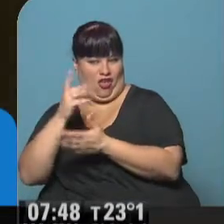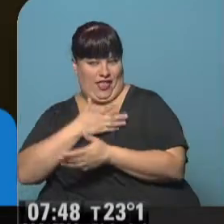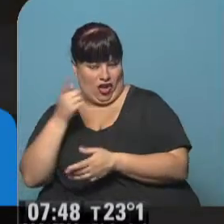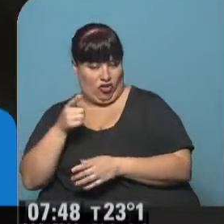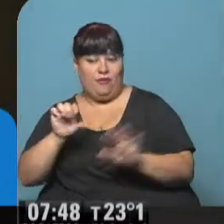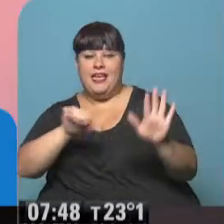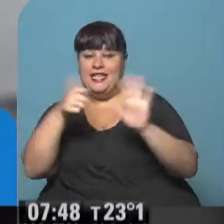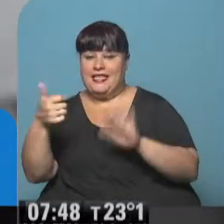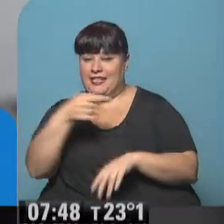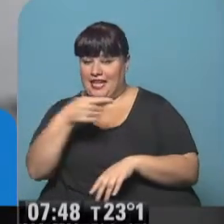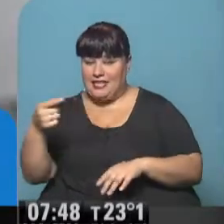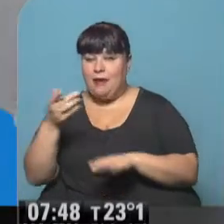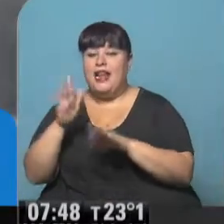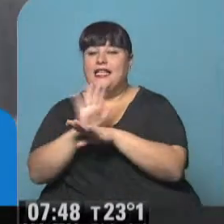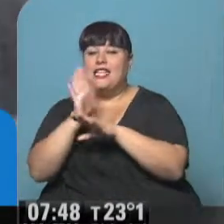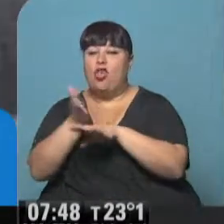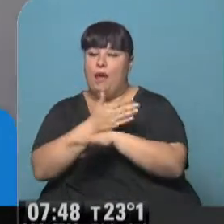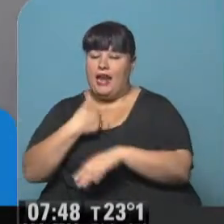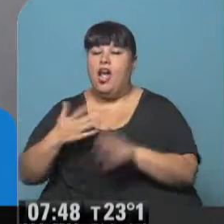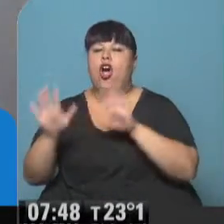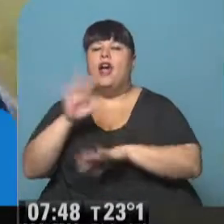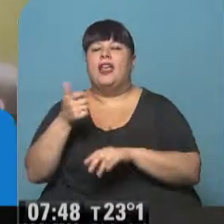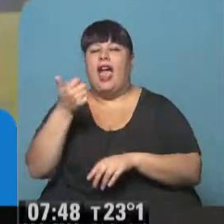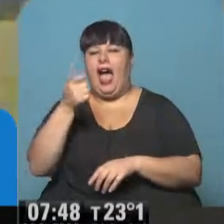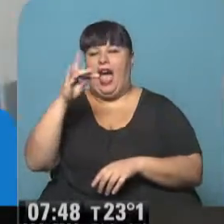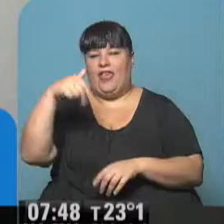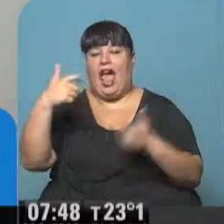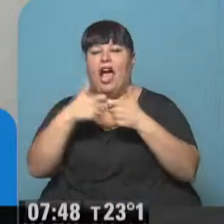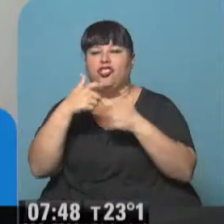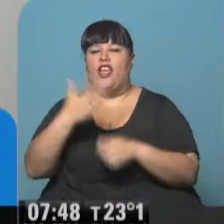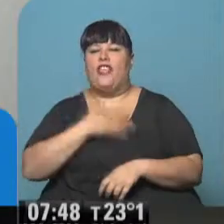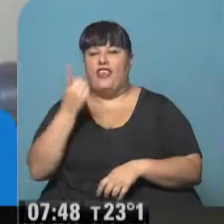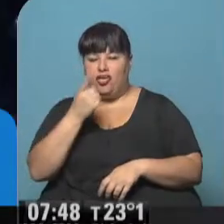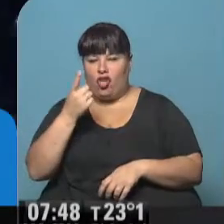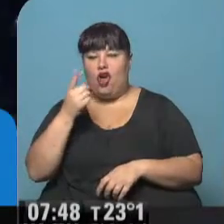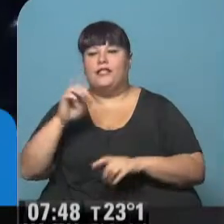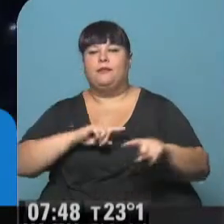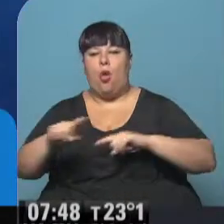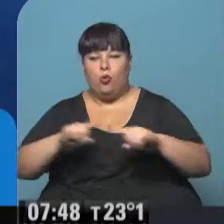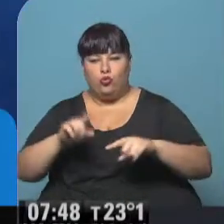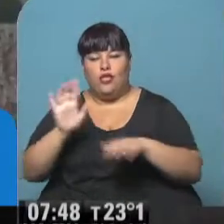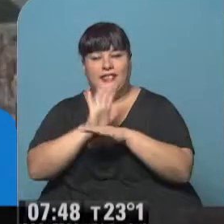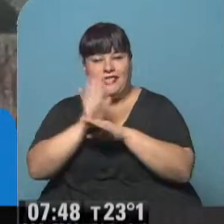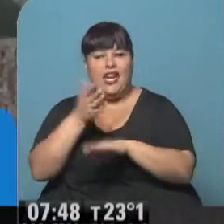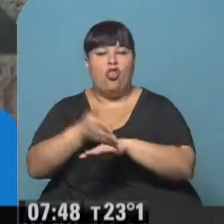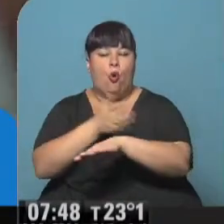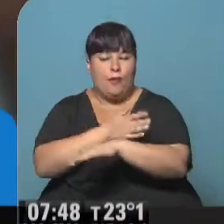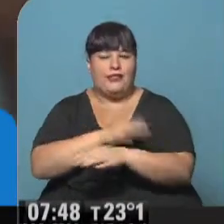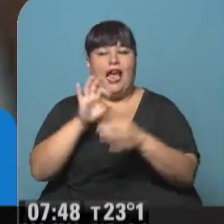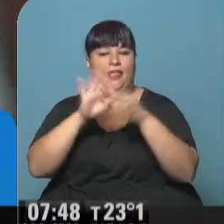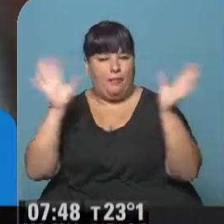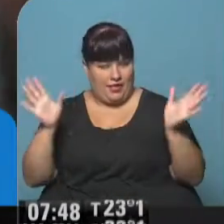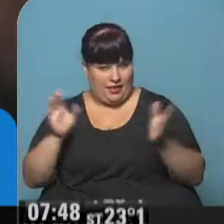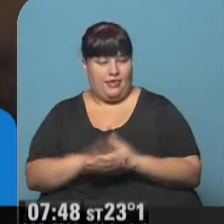Esta sexta Semana del Cine Documental Argentino es organizada por ADN, Asociación de Directores y Productores de Cine Documental